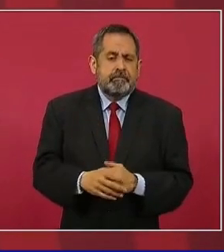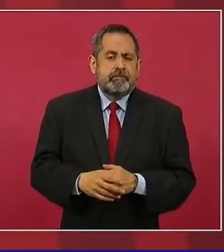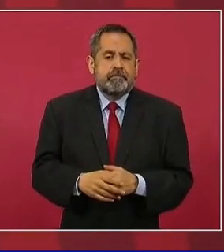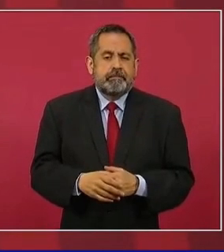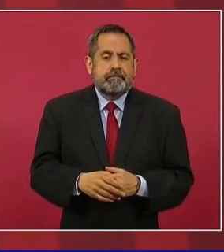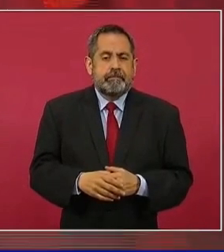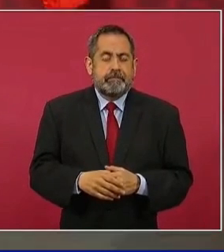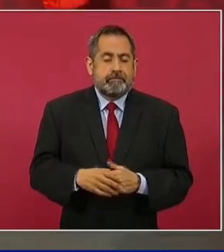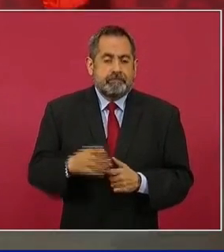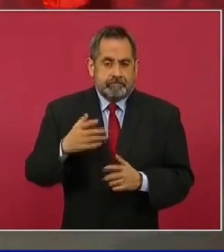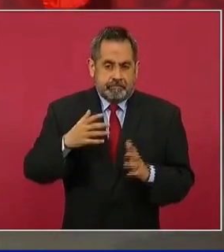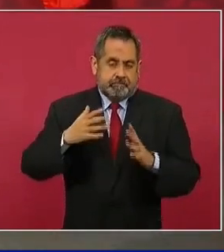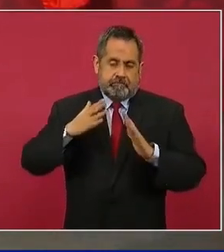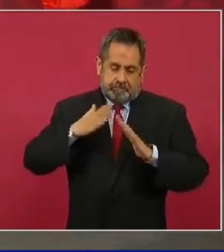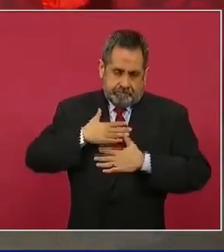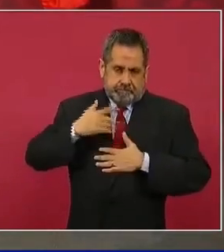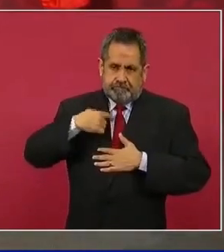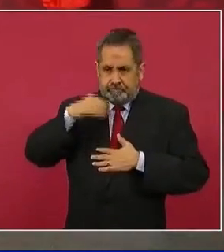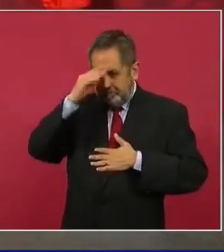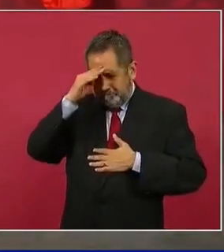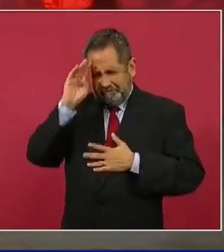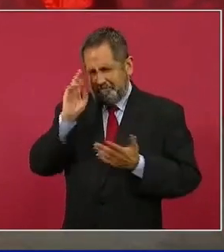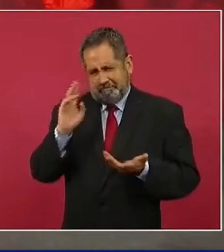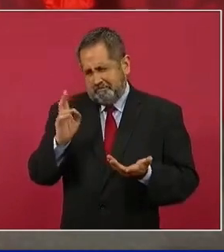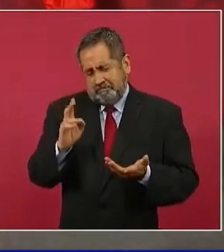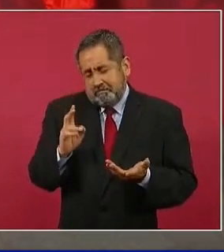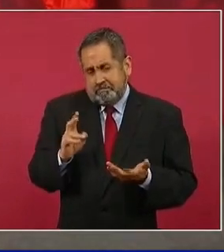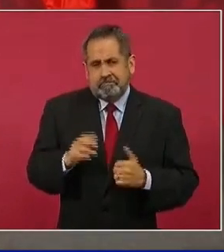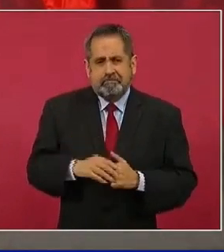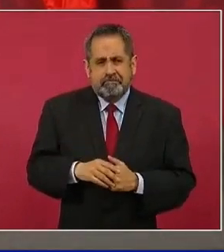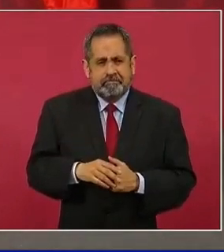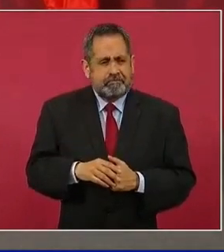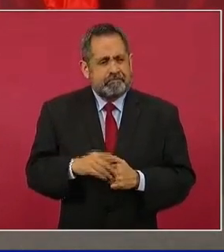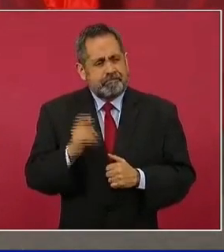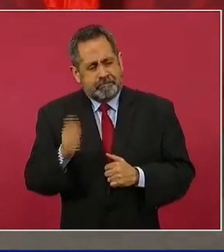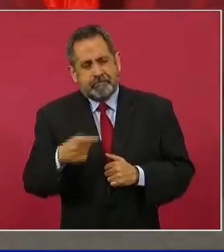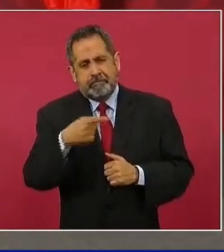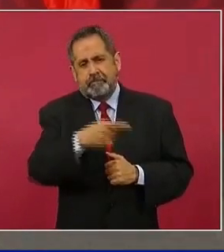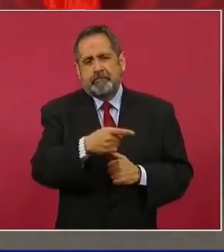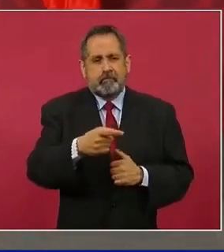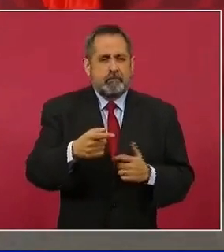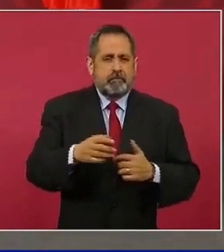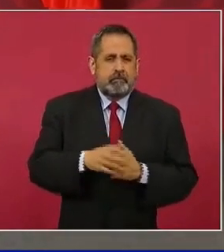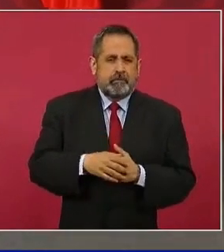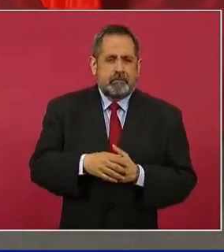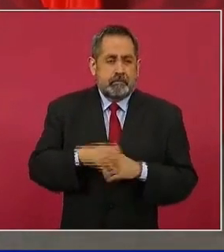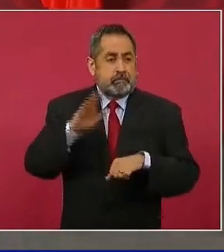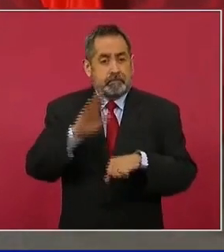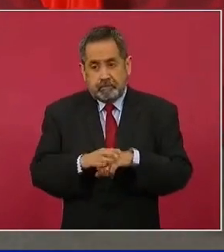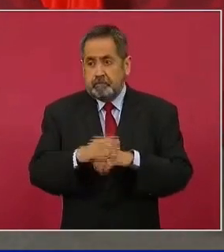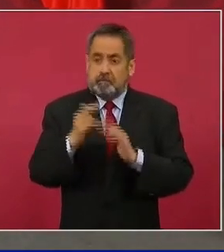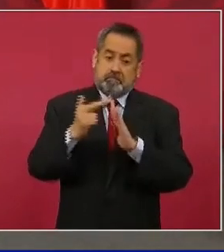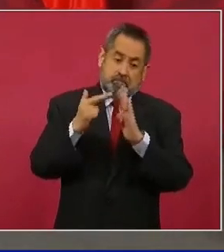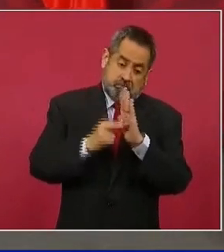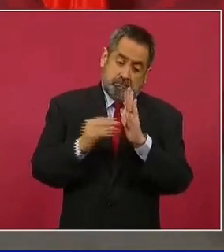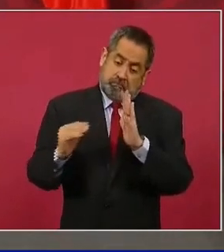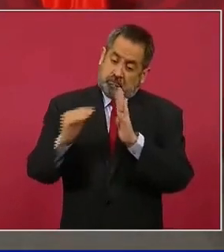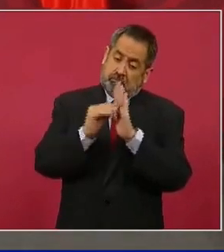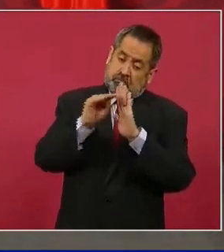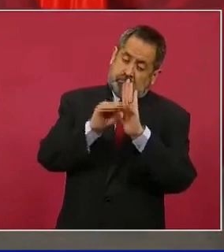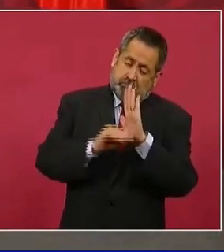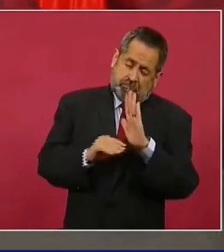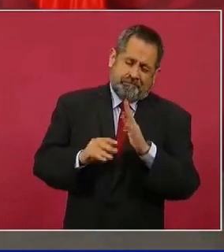No veo, al menos yo, que haya que ir más allá de